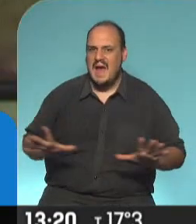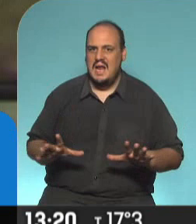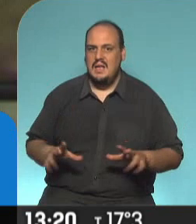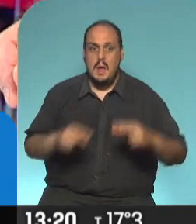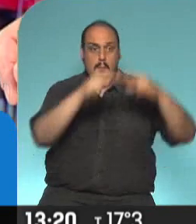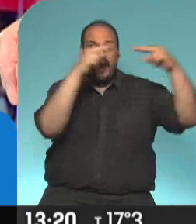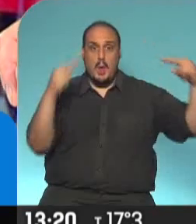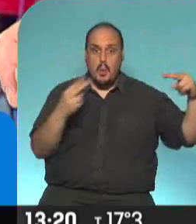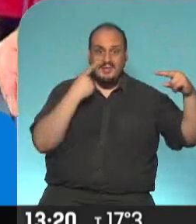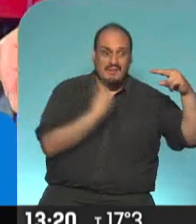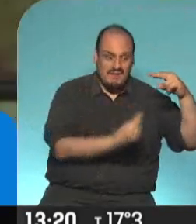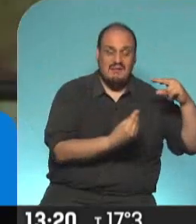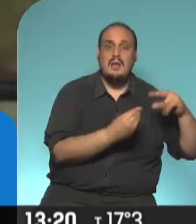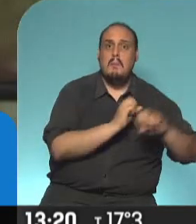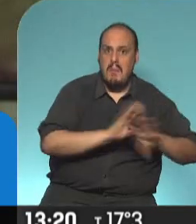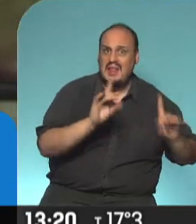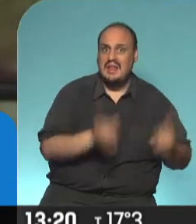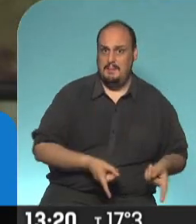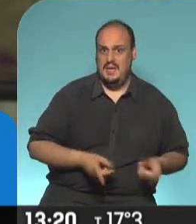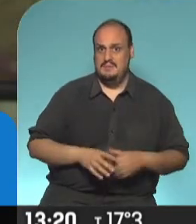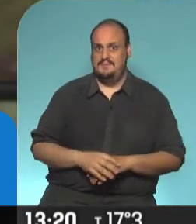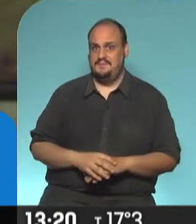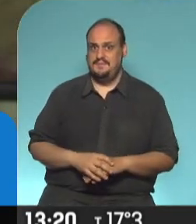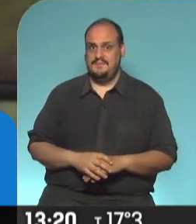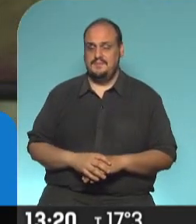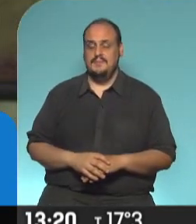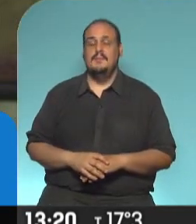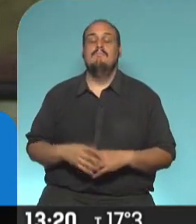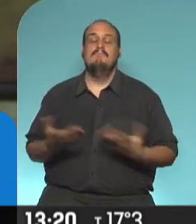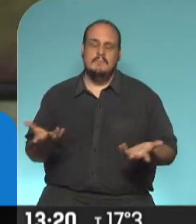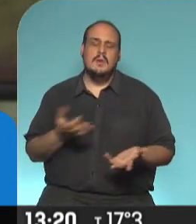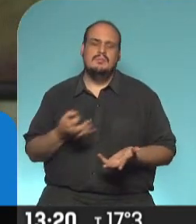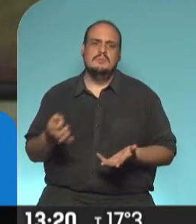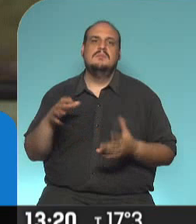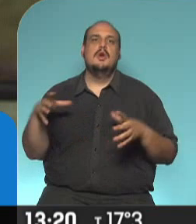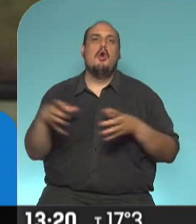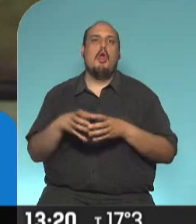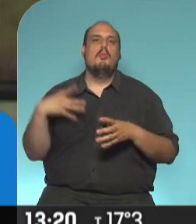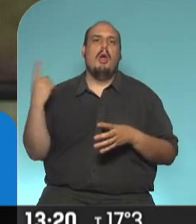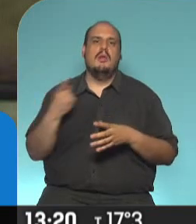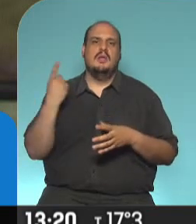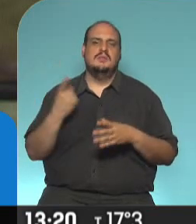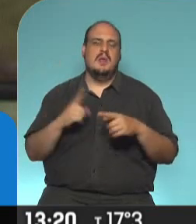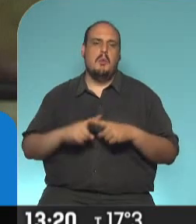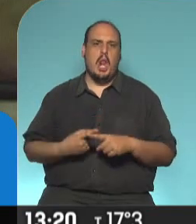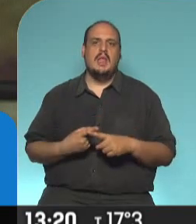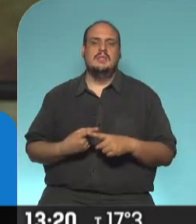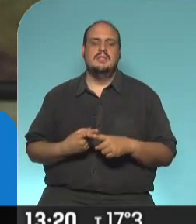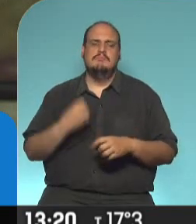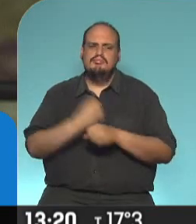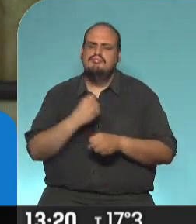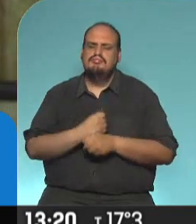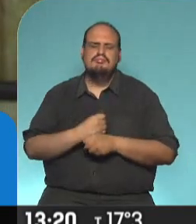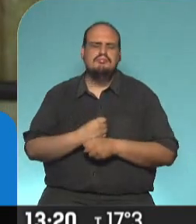también obvio seguro seguramente por eso me parece que la dirigencia política tiene que ponerse a trabajar en estos botes ya los